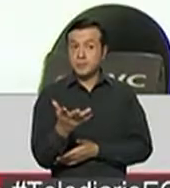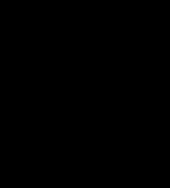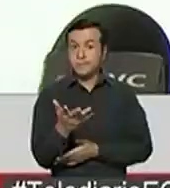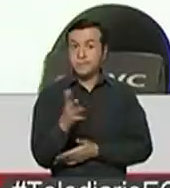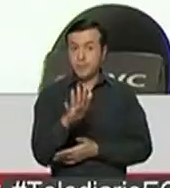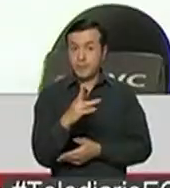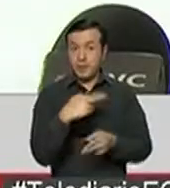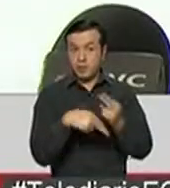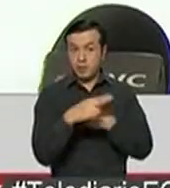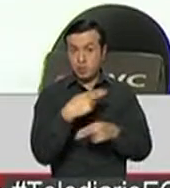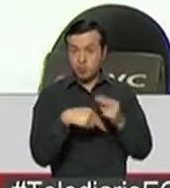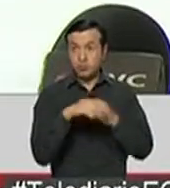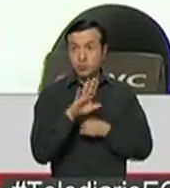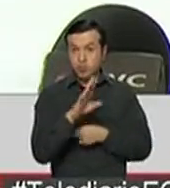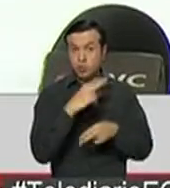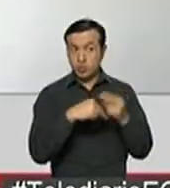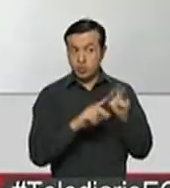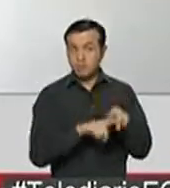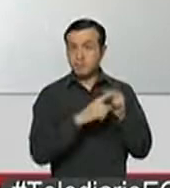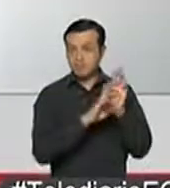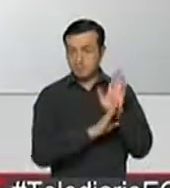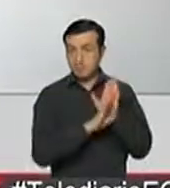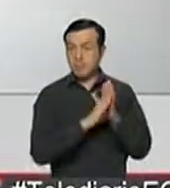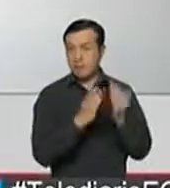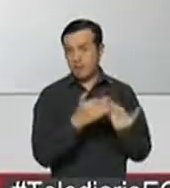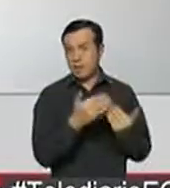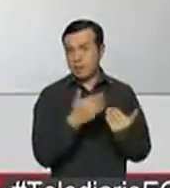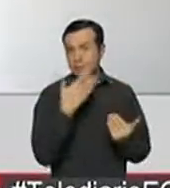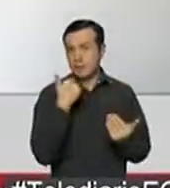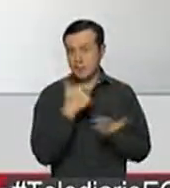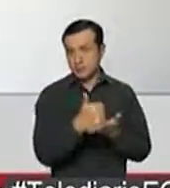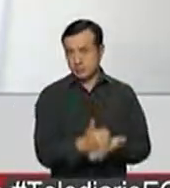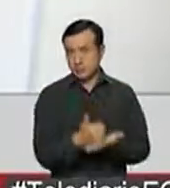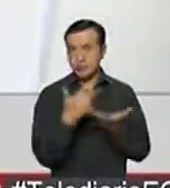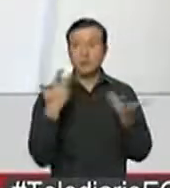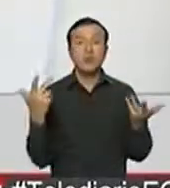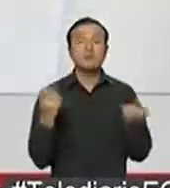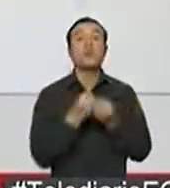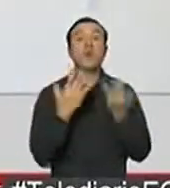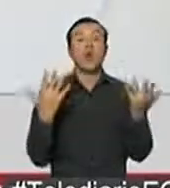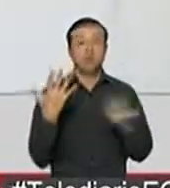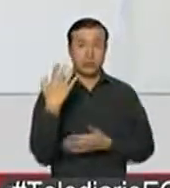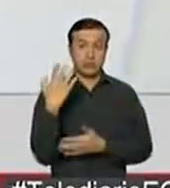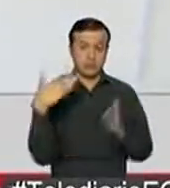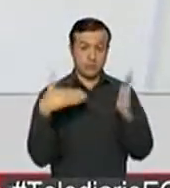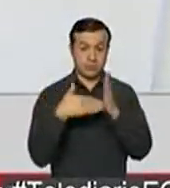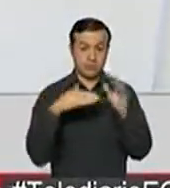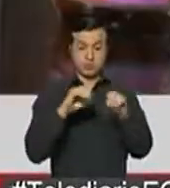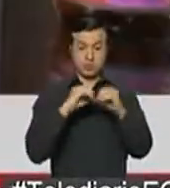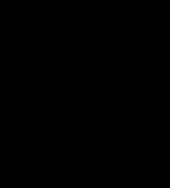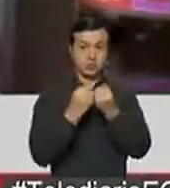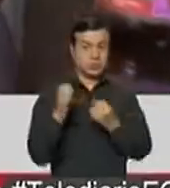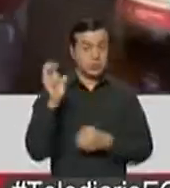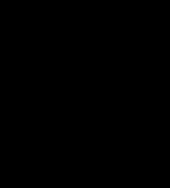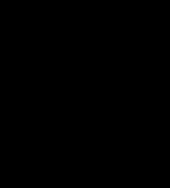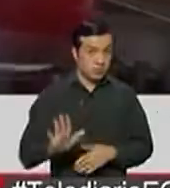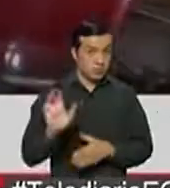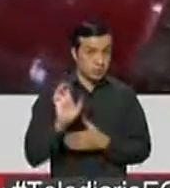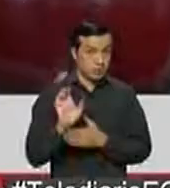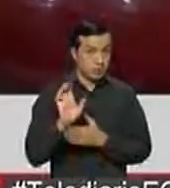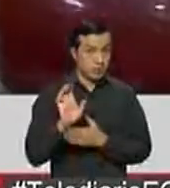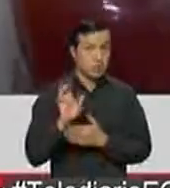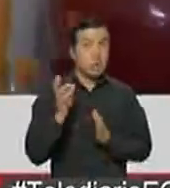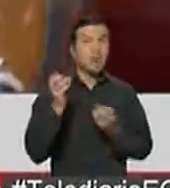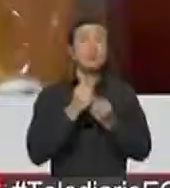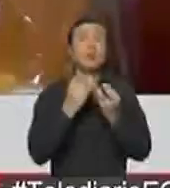su negocio o emprender su negocio. La economía popular y solidaria representa a más de 15,000 organizaciones a nivel nacional que se reúnen en